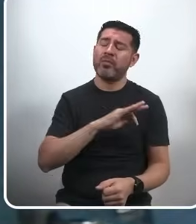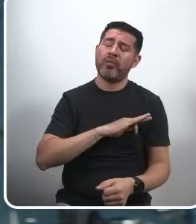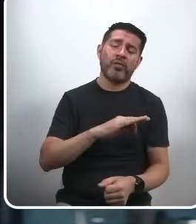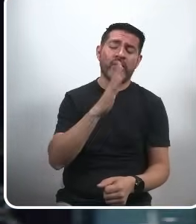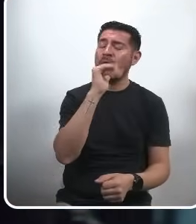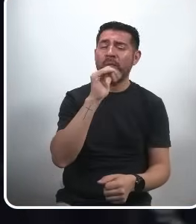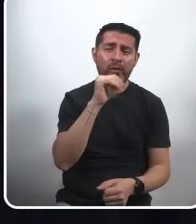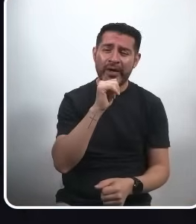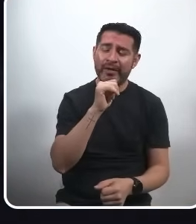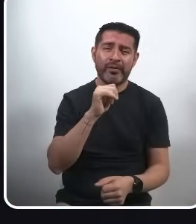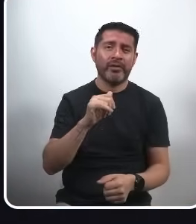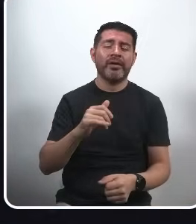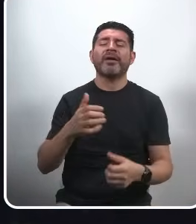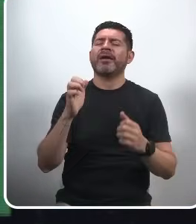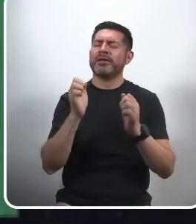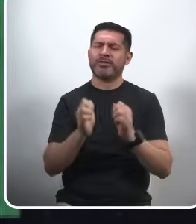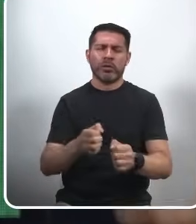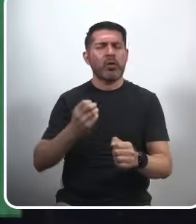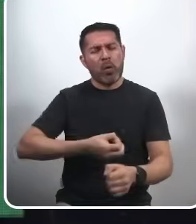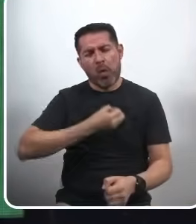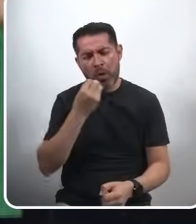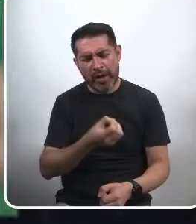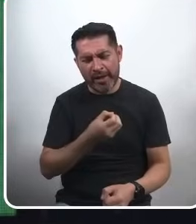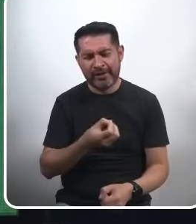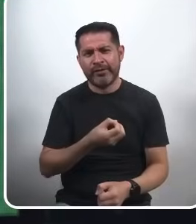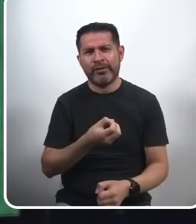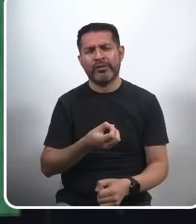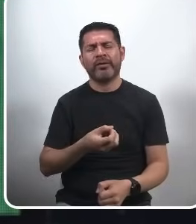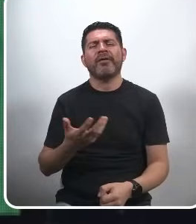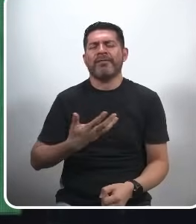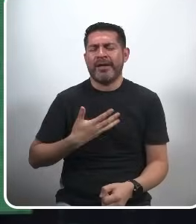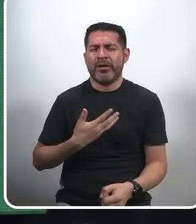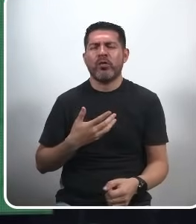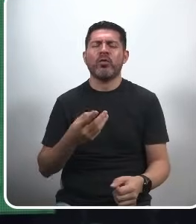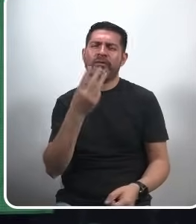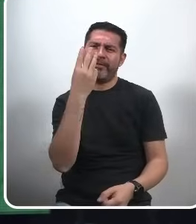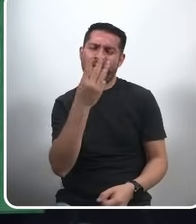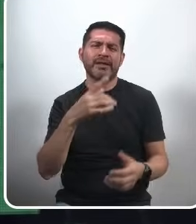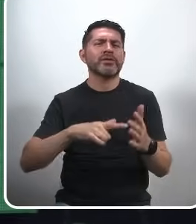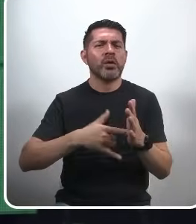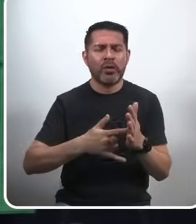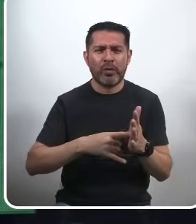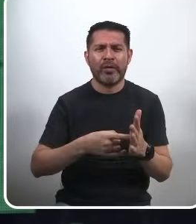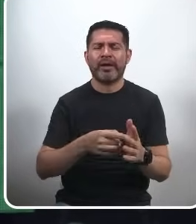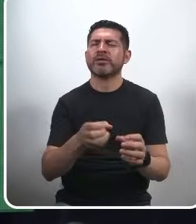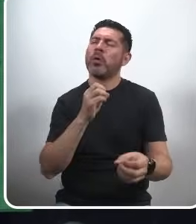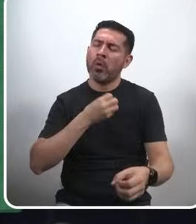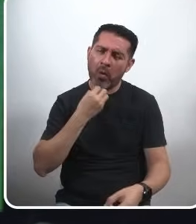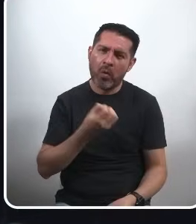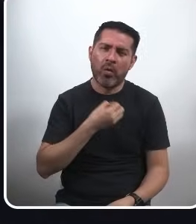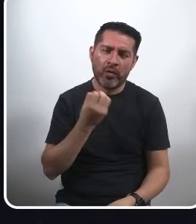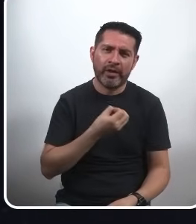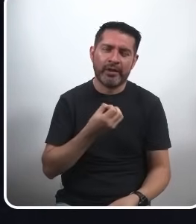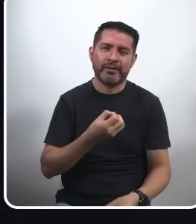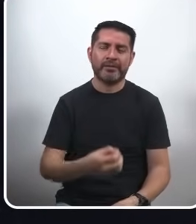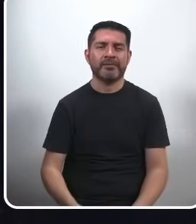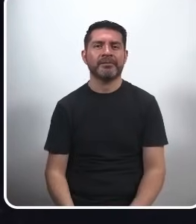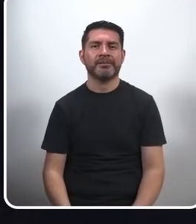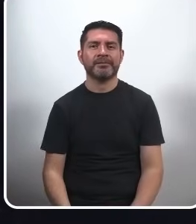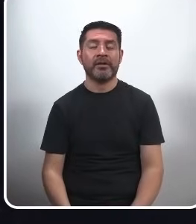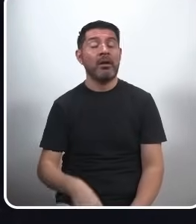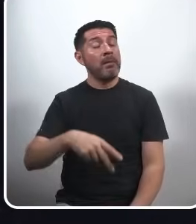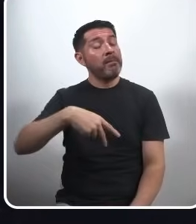estés orando verdaderamente 3 horas, o no sé qué tipo de oración sea. ¿Me explico? Quizás solo fue religión,